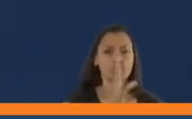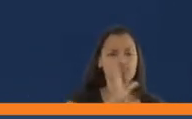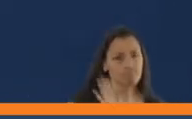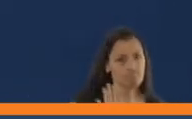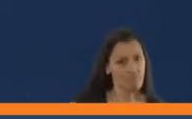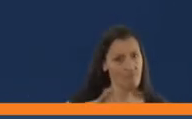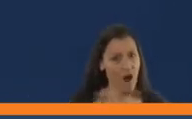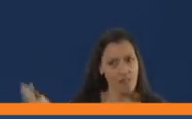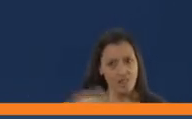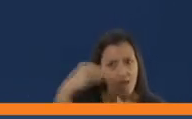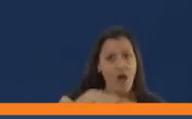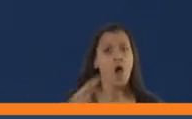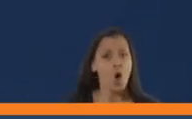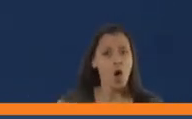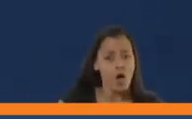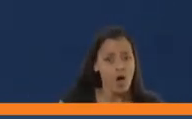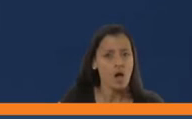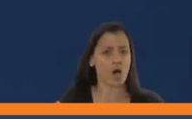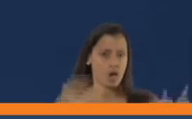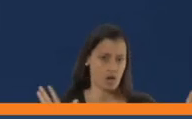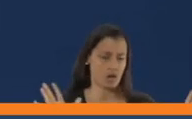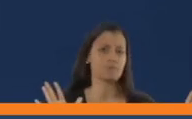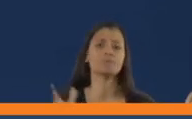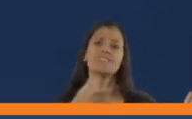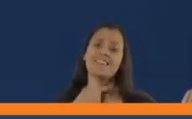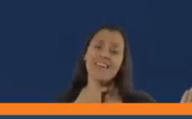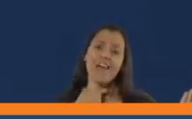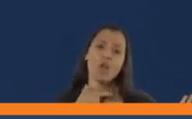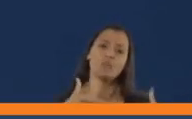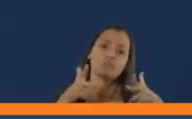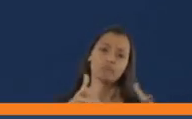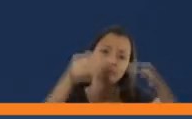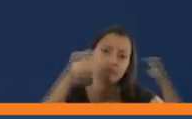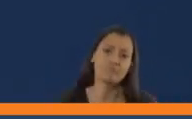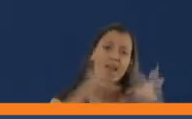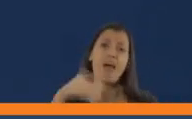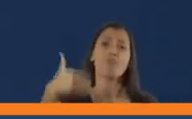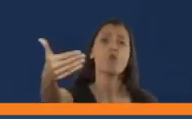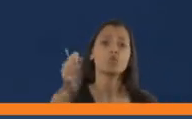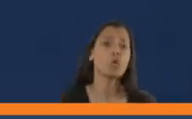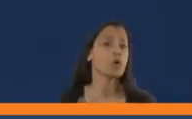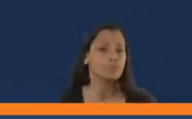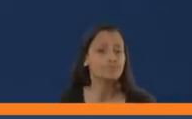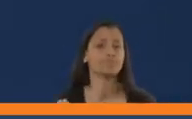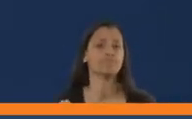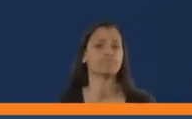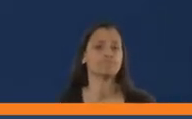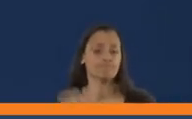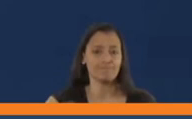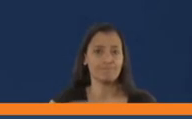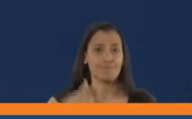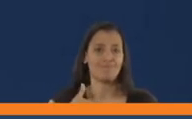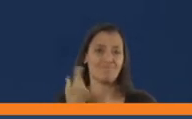para que esto no vuelva a suceder hirabe quisiera dejar sentado para el futuro que el hecho de ser país